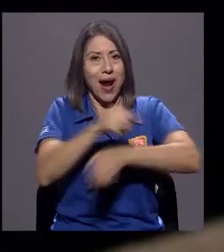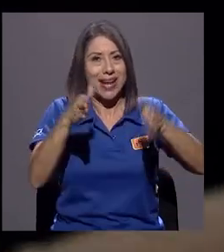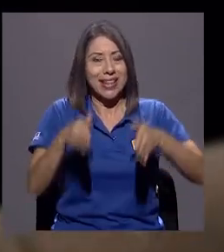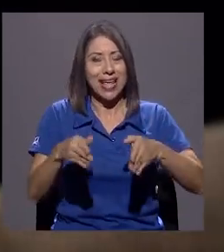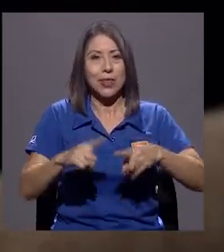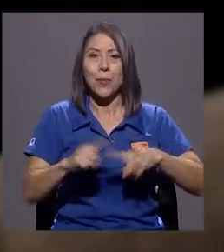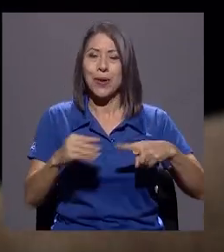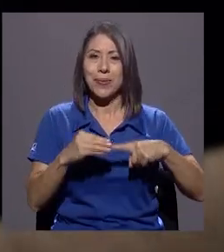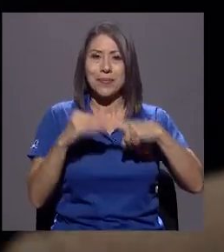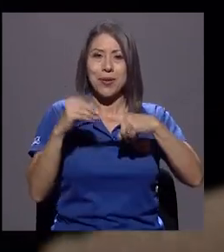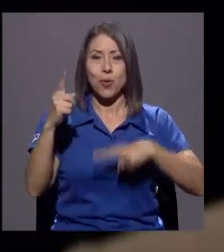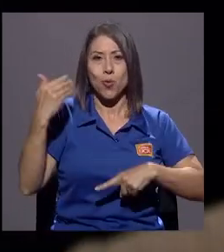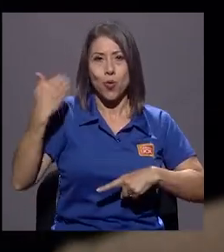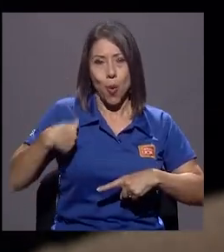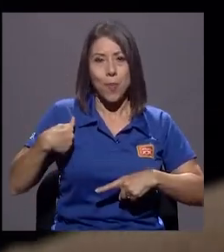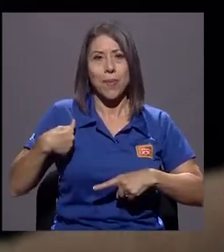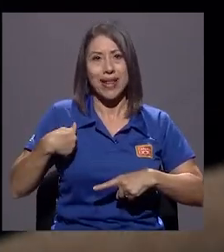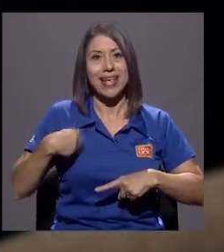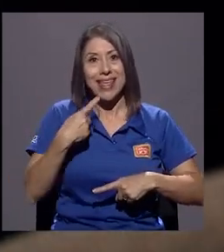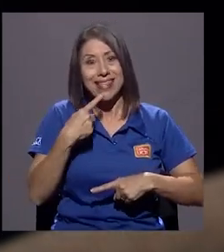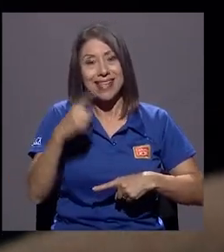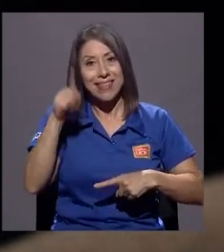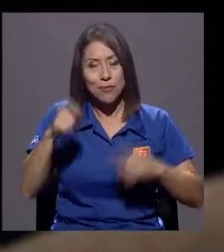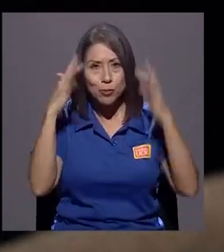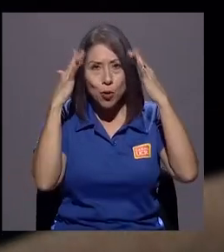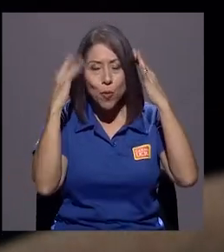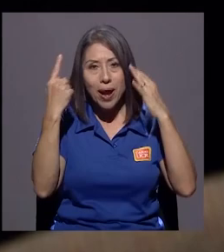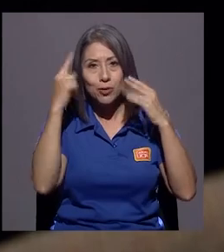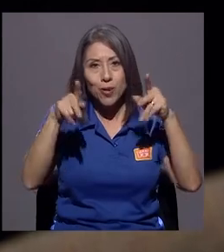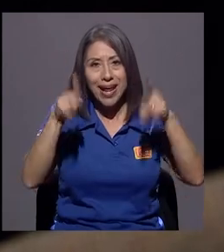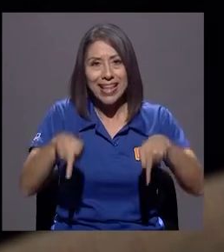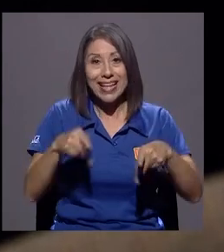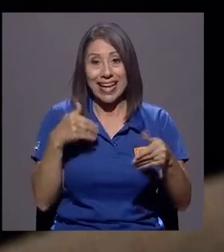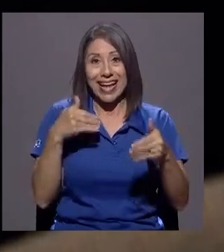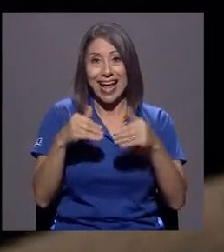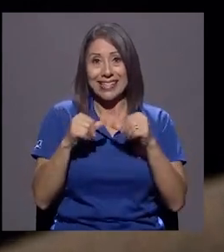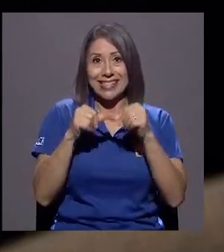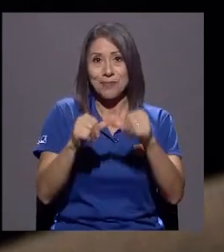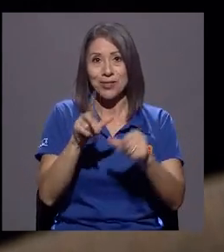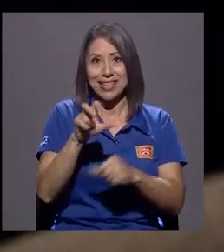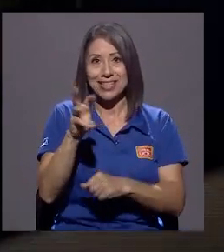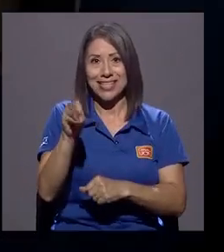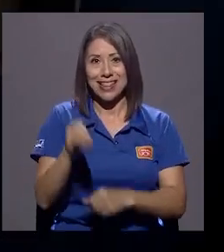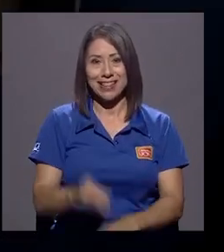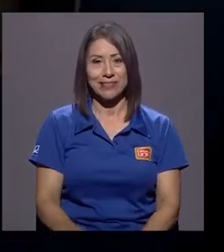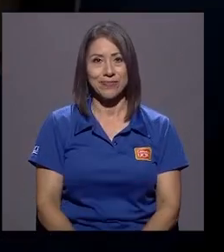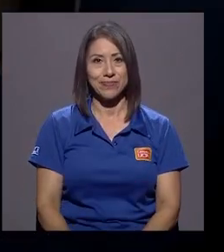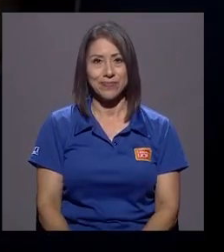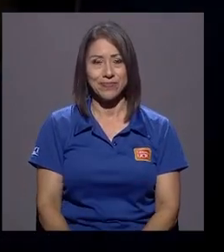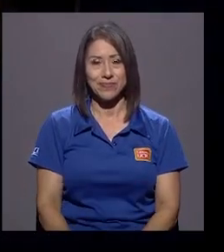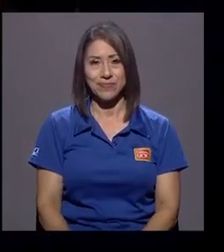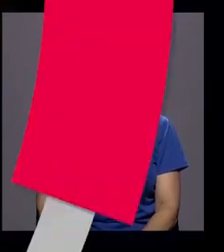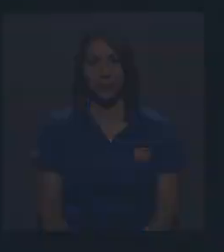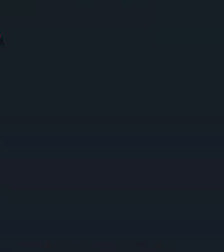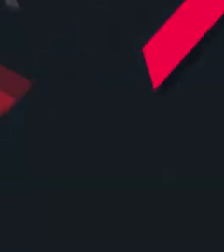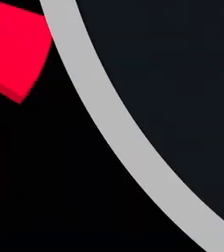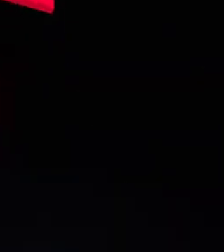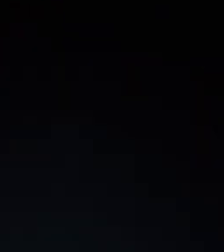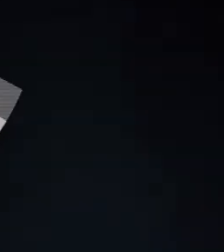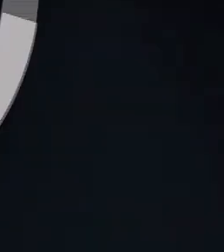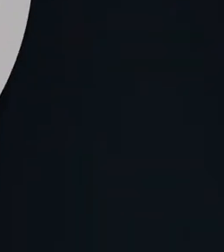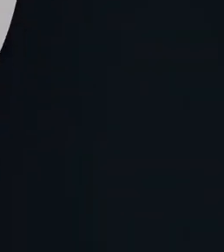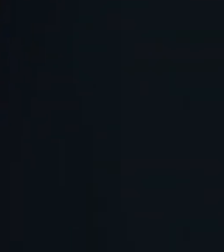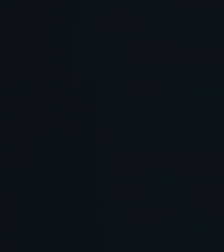sobre todo un hombre que como dice tenemos que preocuparnos por la gente ya casi regresamos a 360 a